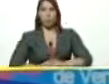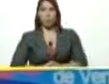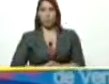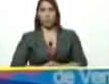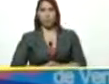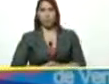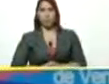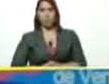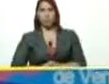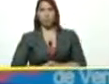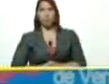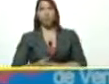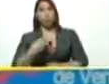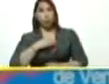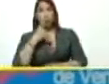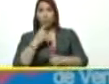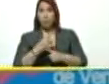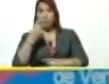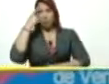manejando las cosas.